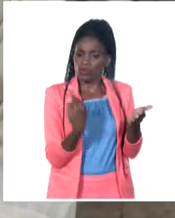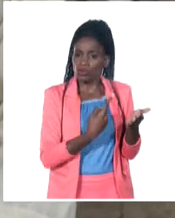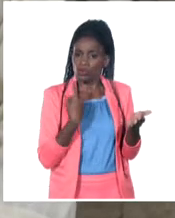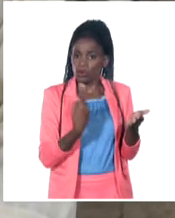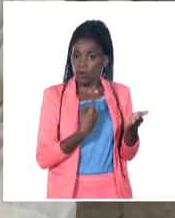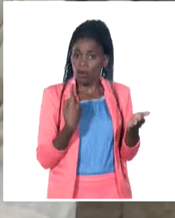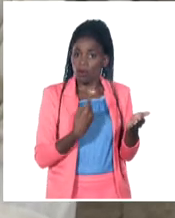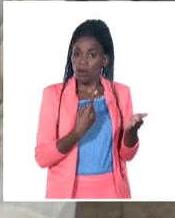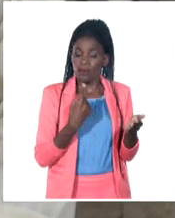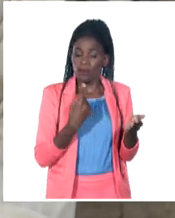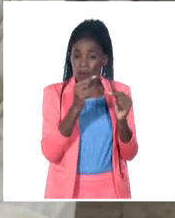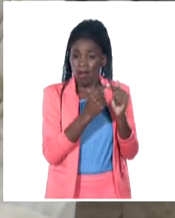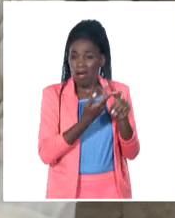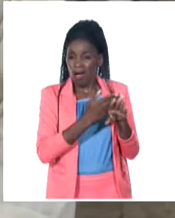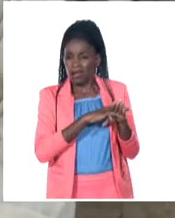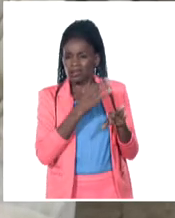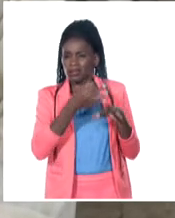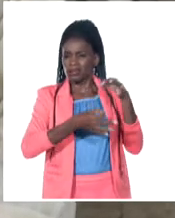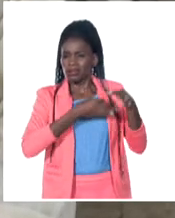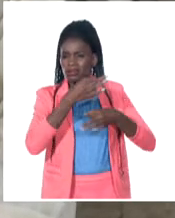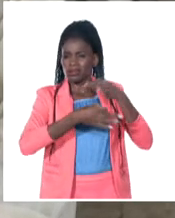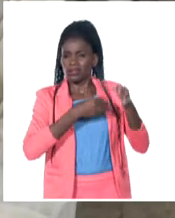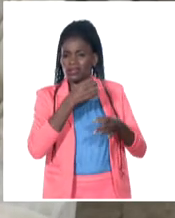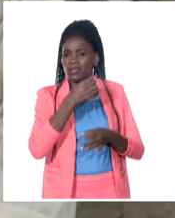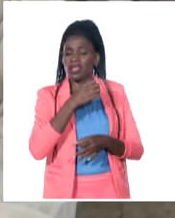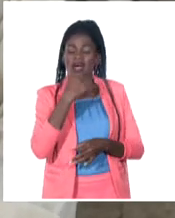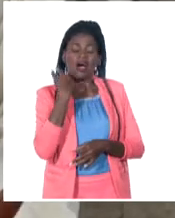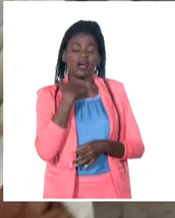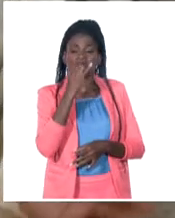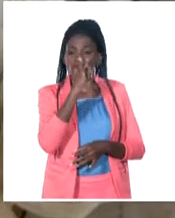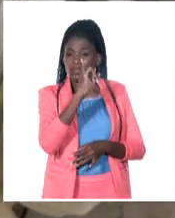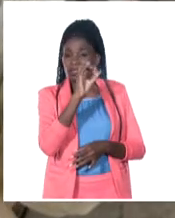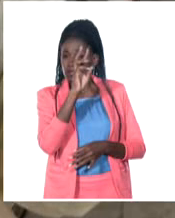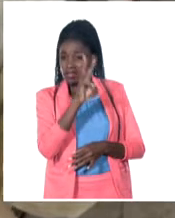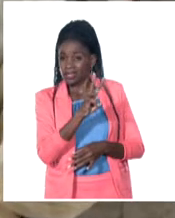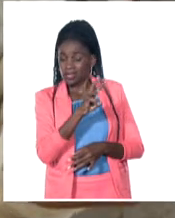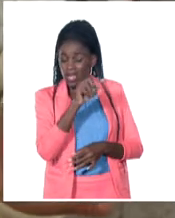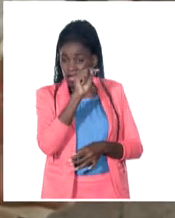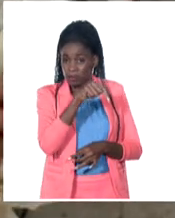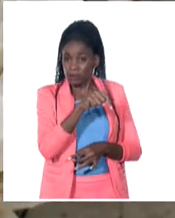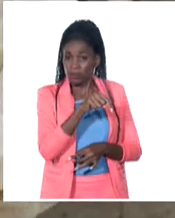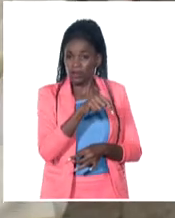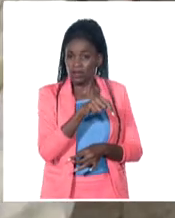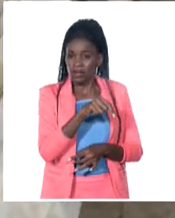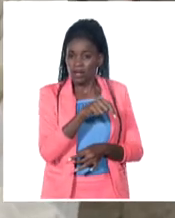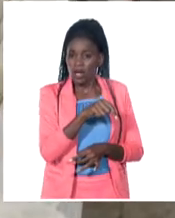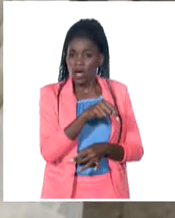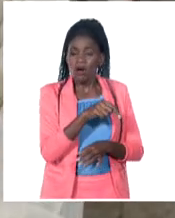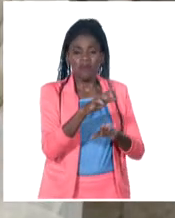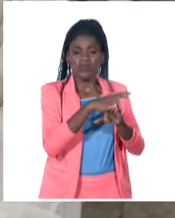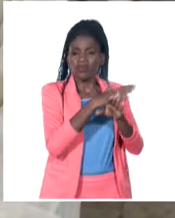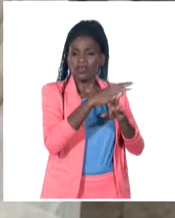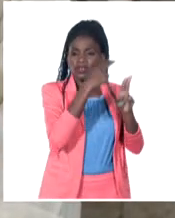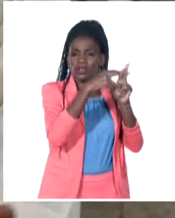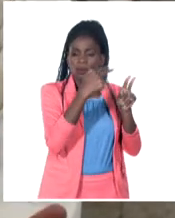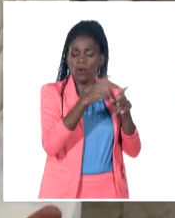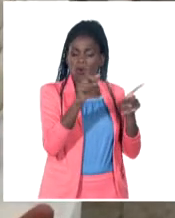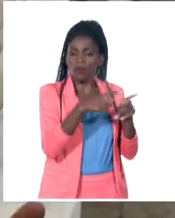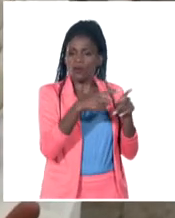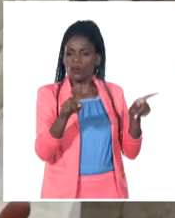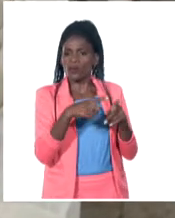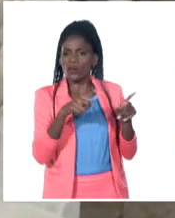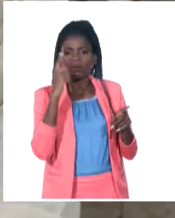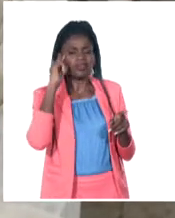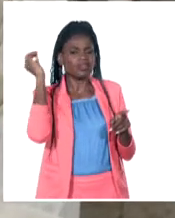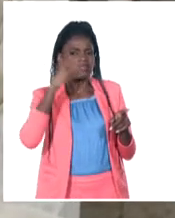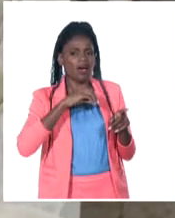dije al principio, en el año 63 habían una serie de músicos